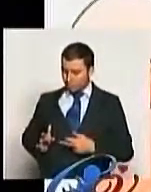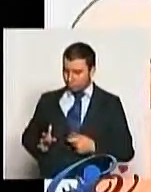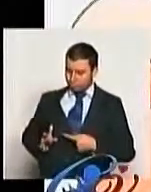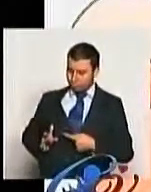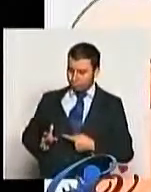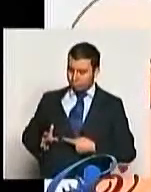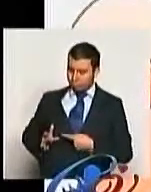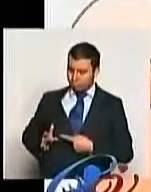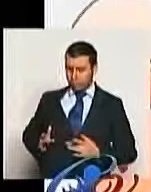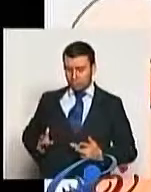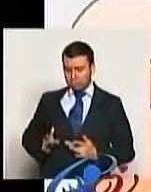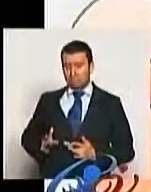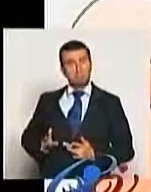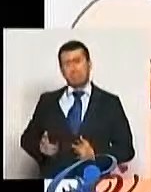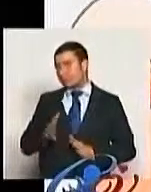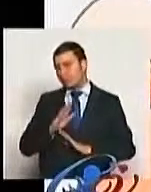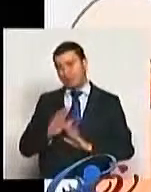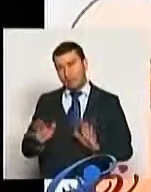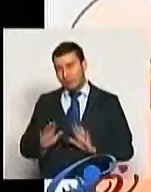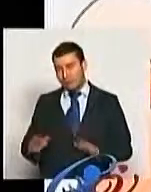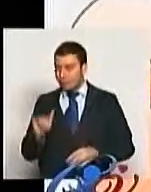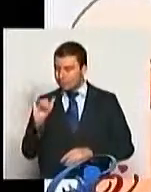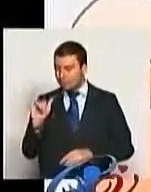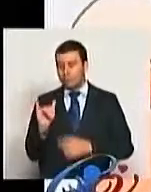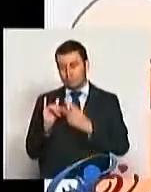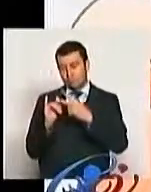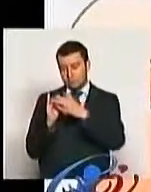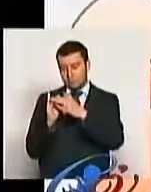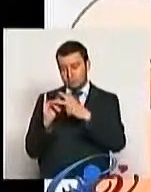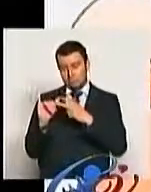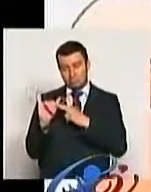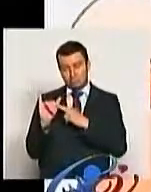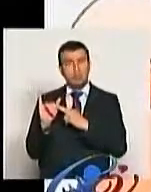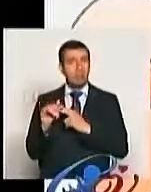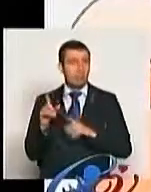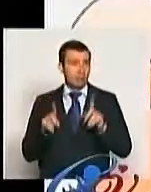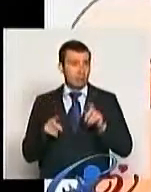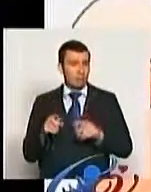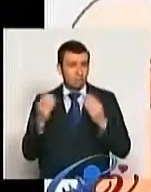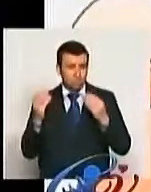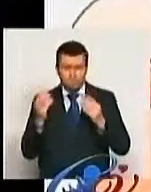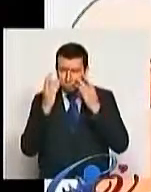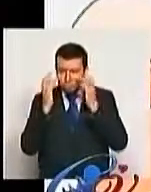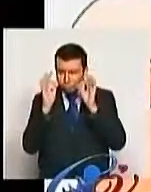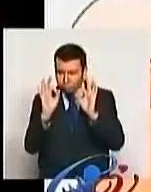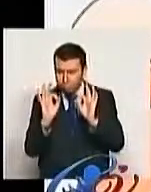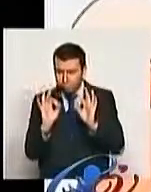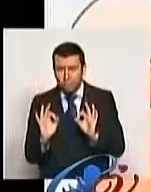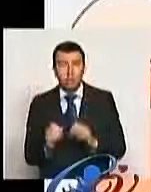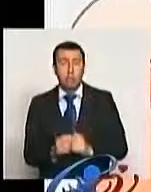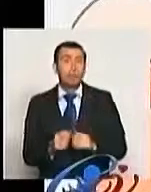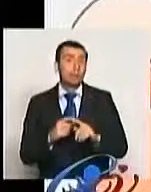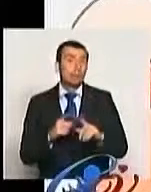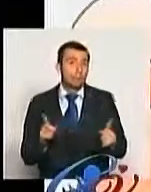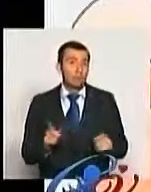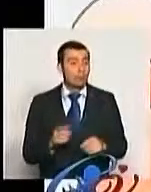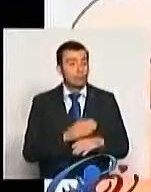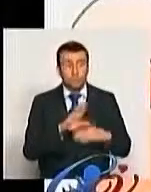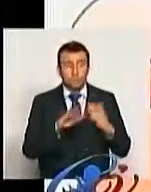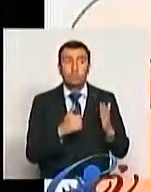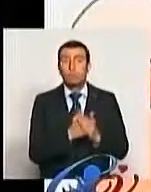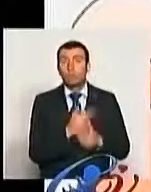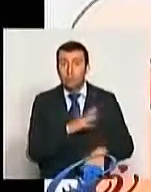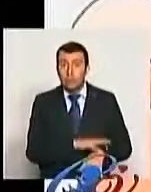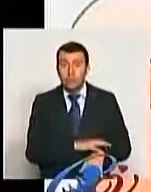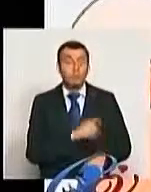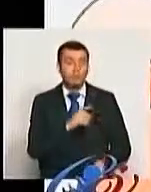trompas. Son técnicas que por lo general son muy precisas, pero como todo en medicina existen